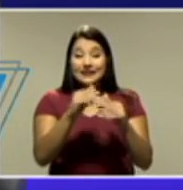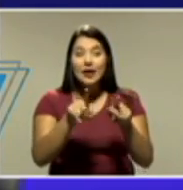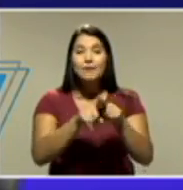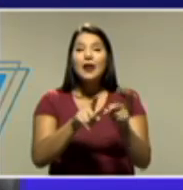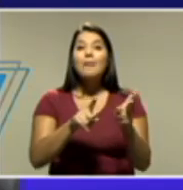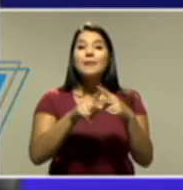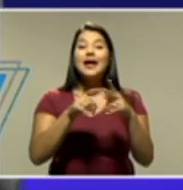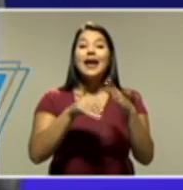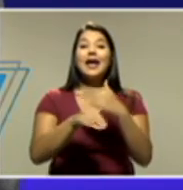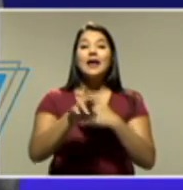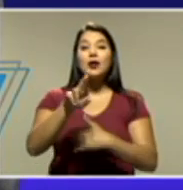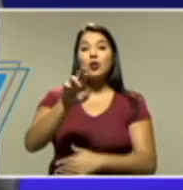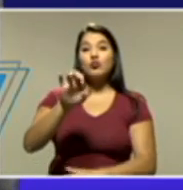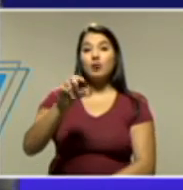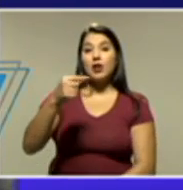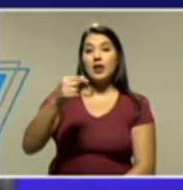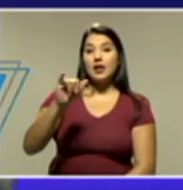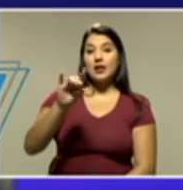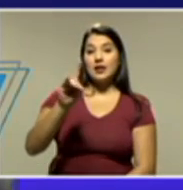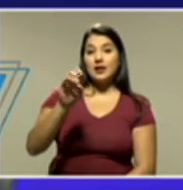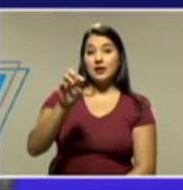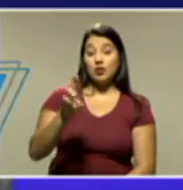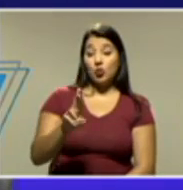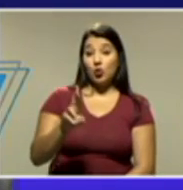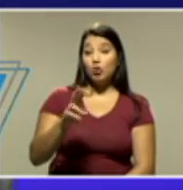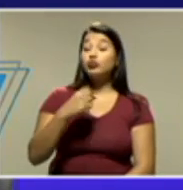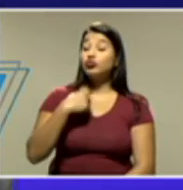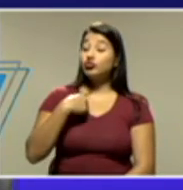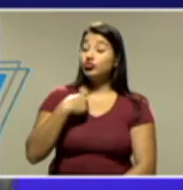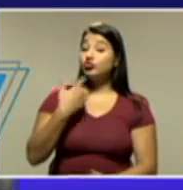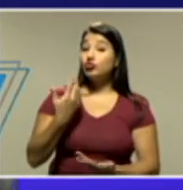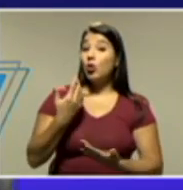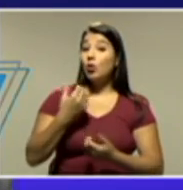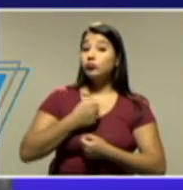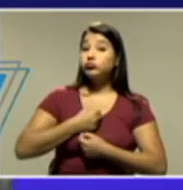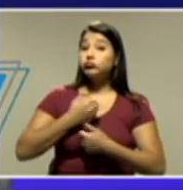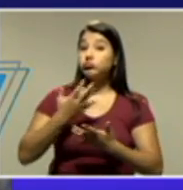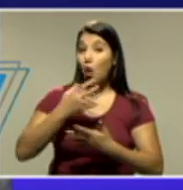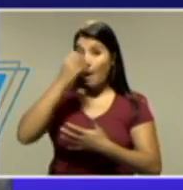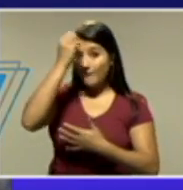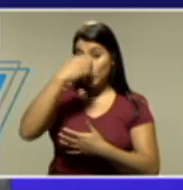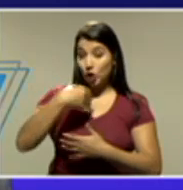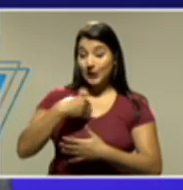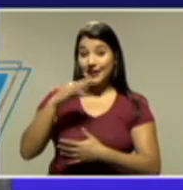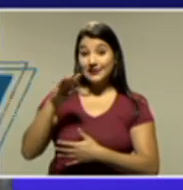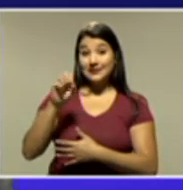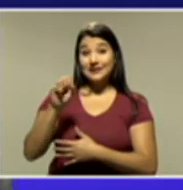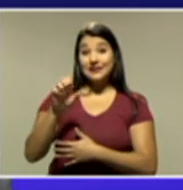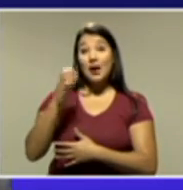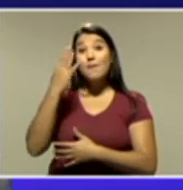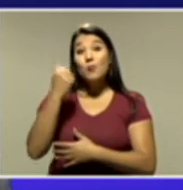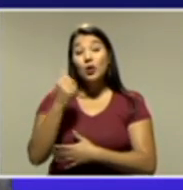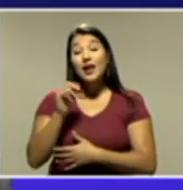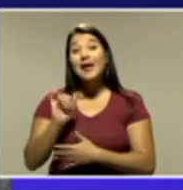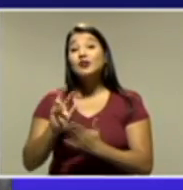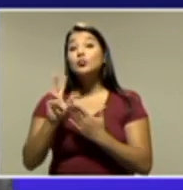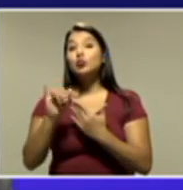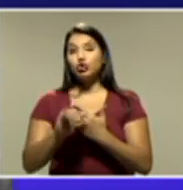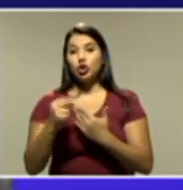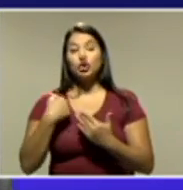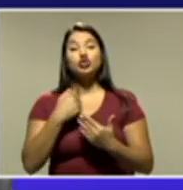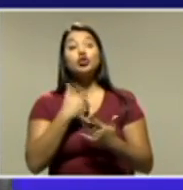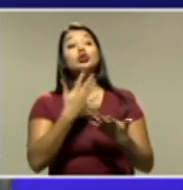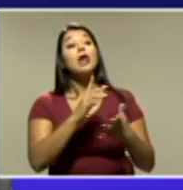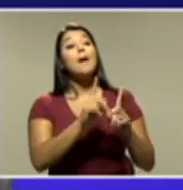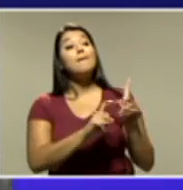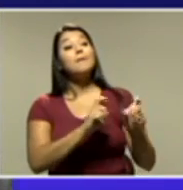decir que manifiesto la opinión del tribunal porque esos proyectos ya han sido consultados al pleno que yo presido. Y en todos